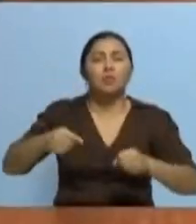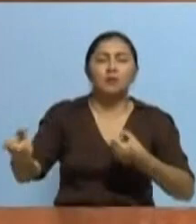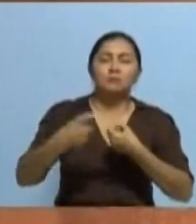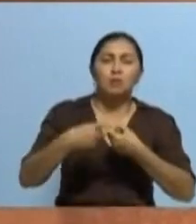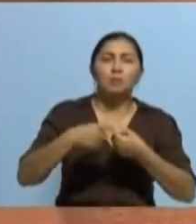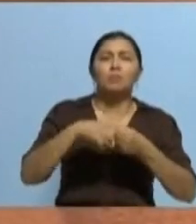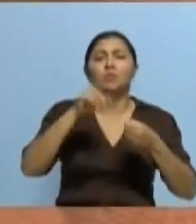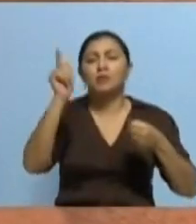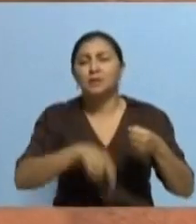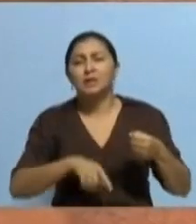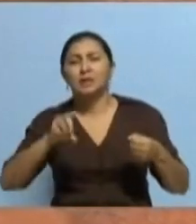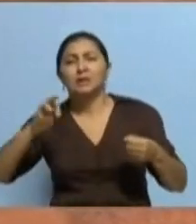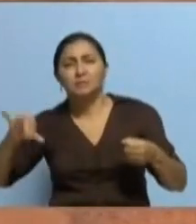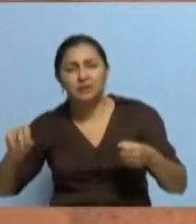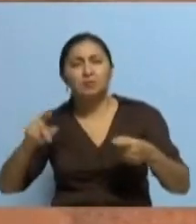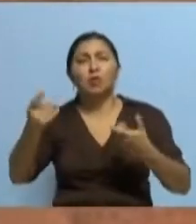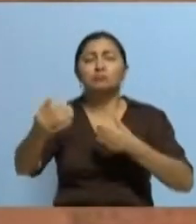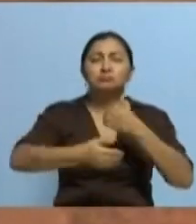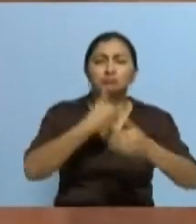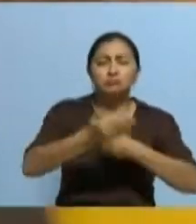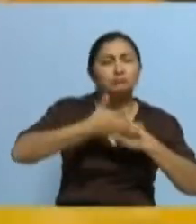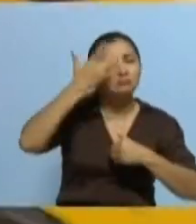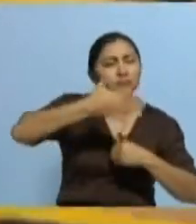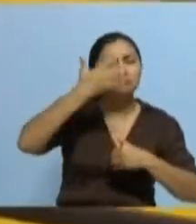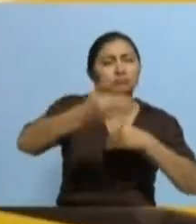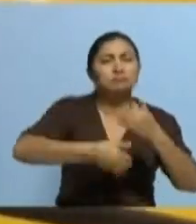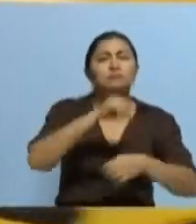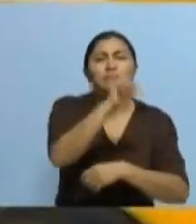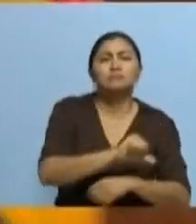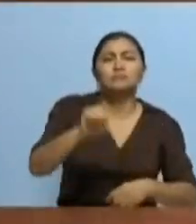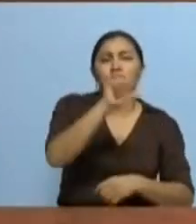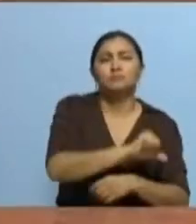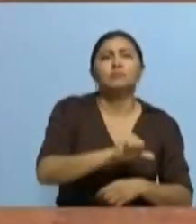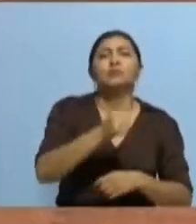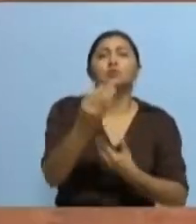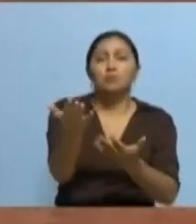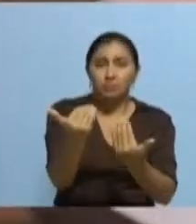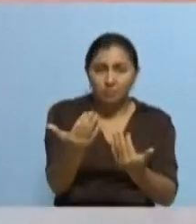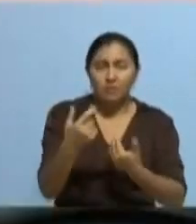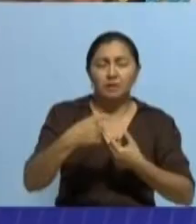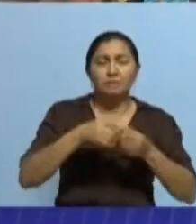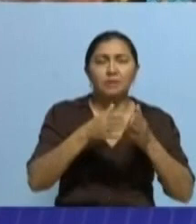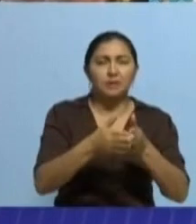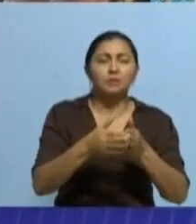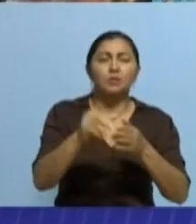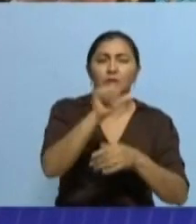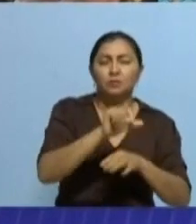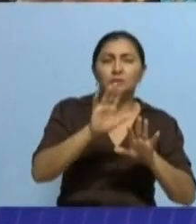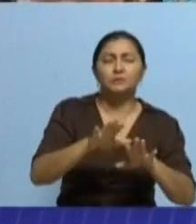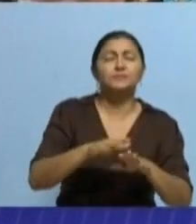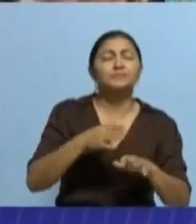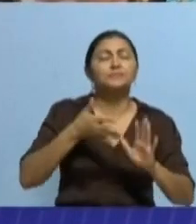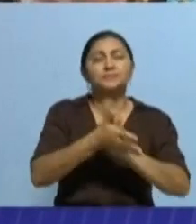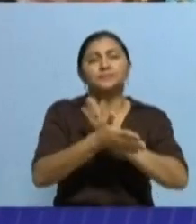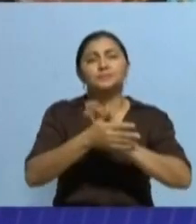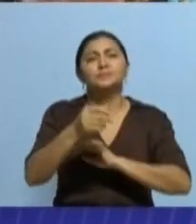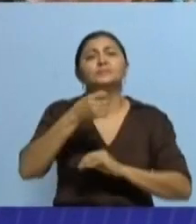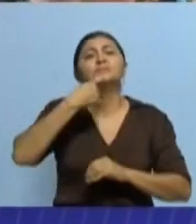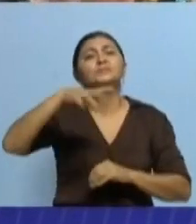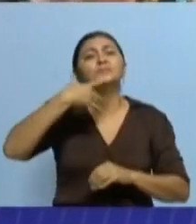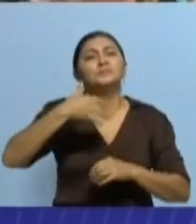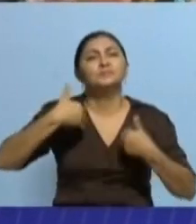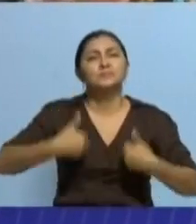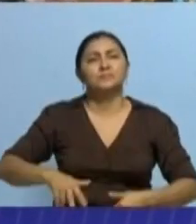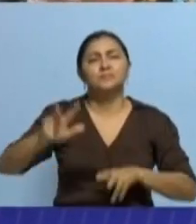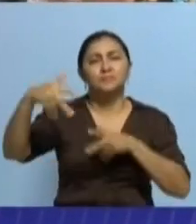www.astemarino.armada.mil.co/ o visitarlos a través de sus redes sociales como @astemarino. Información desde Sincelejo, Sucre, María José Martínez, con la